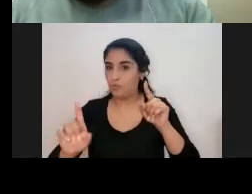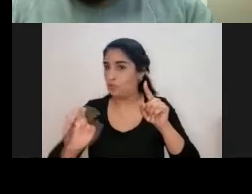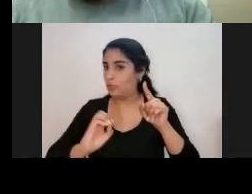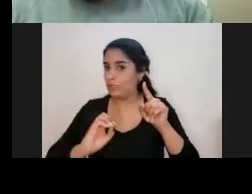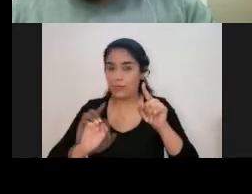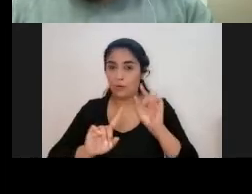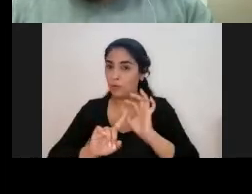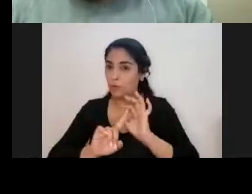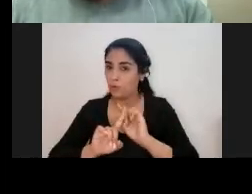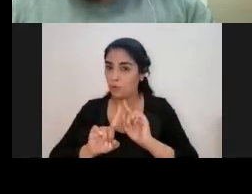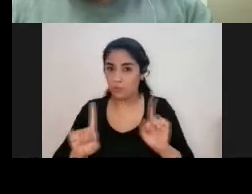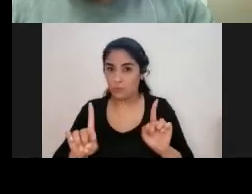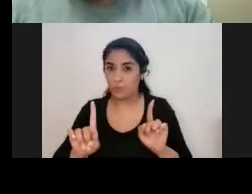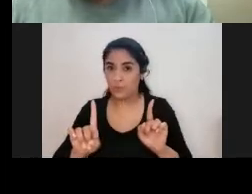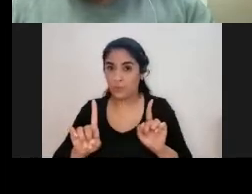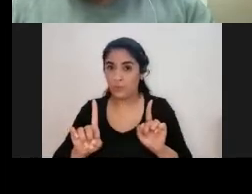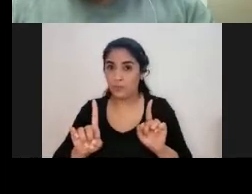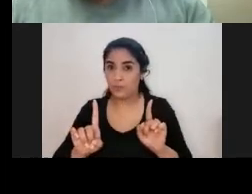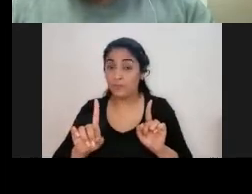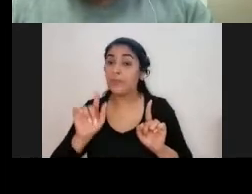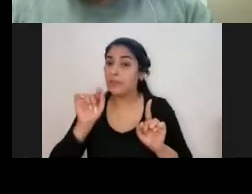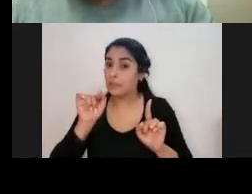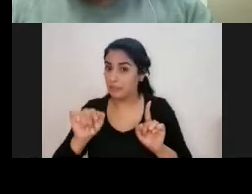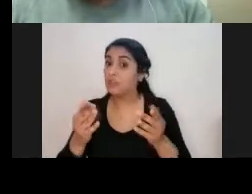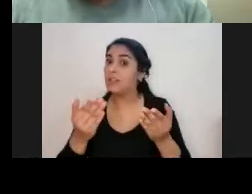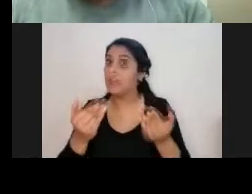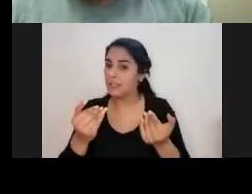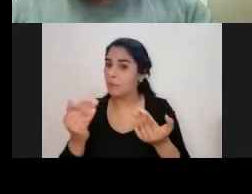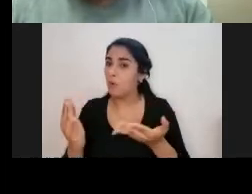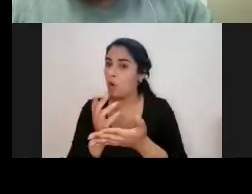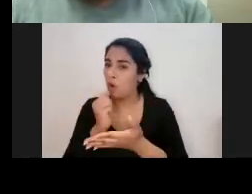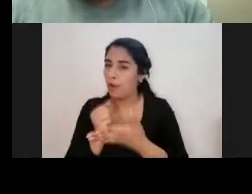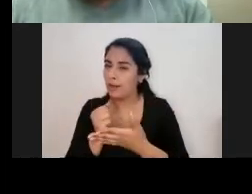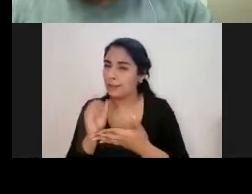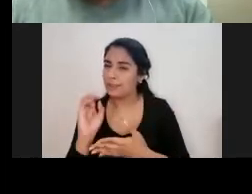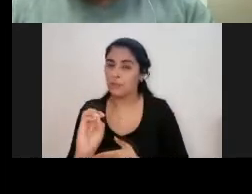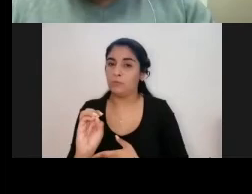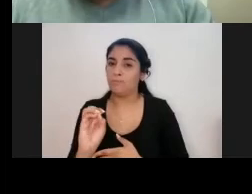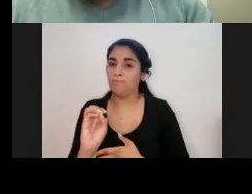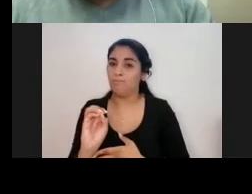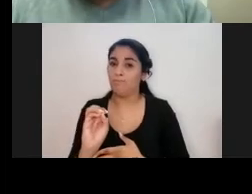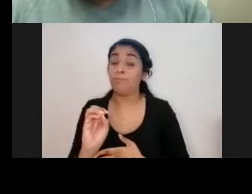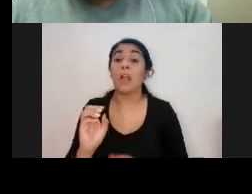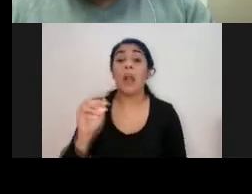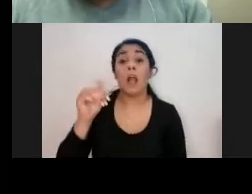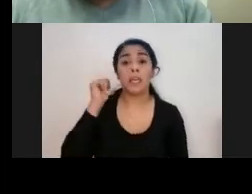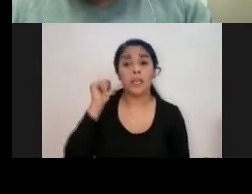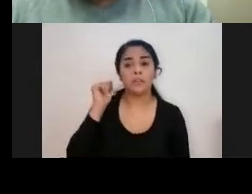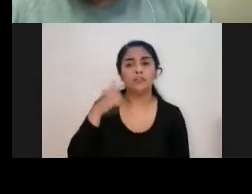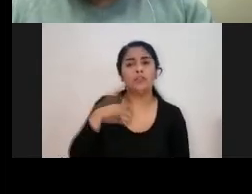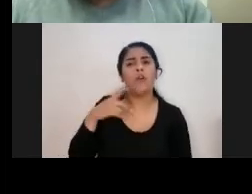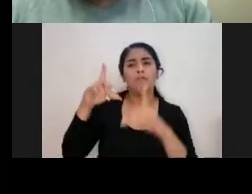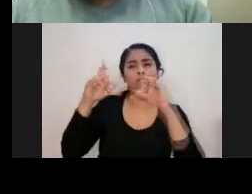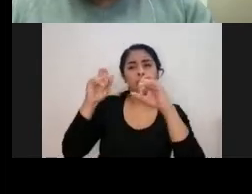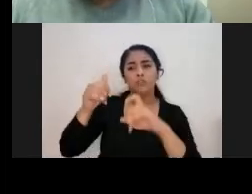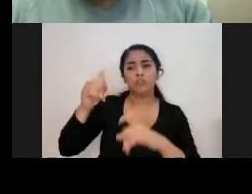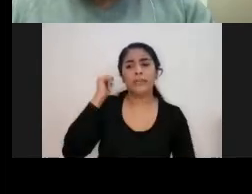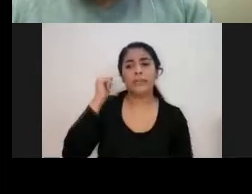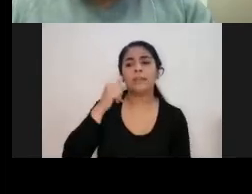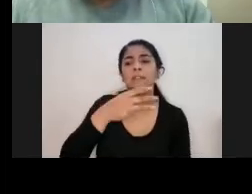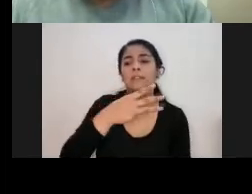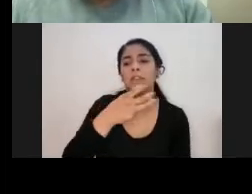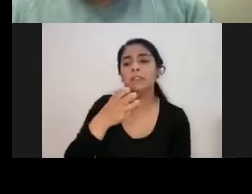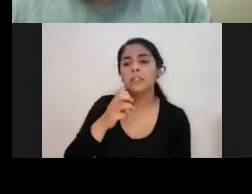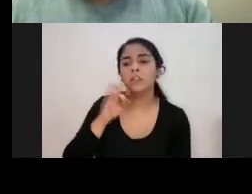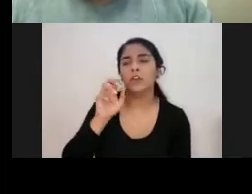¿ya? Y eso es lo que necesitamos, llegar a cero, ¿ya? Ayer, yo saqué la foto de ayer, que eran 384, si no